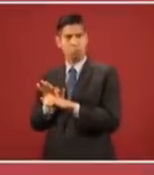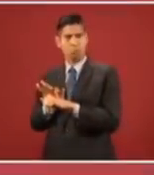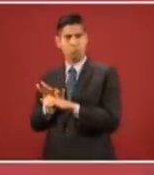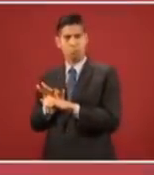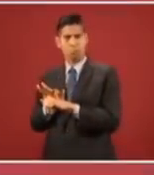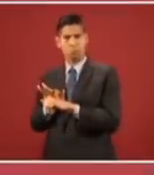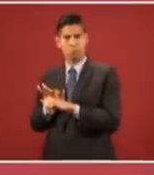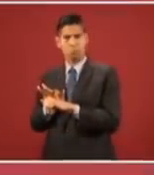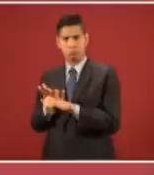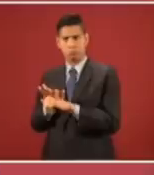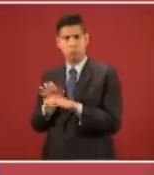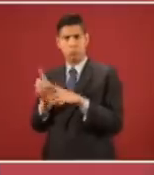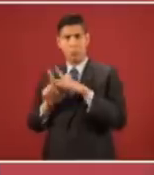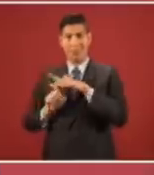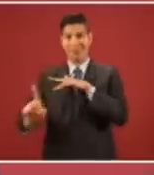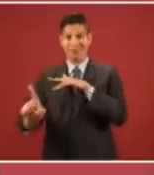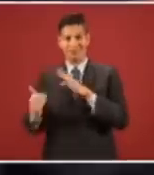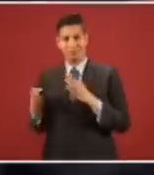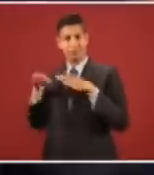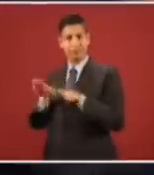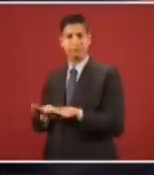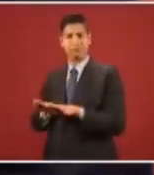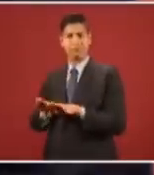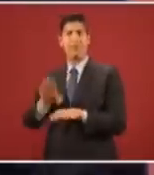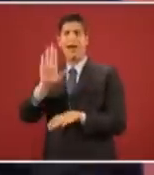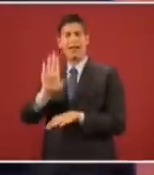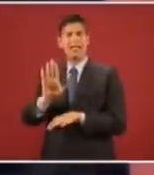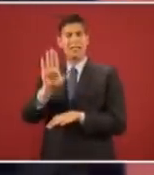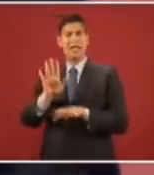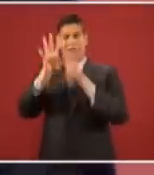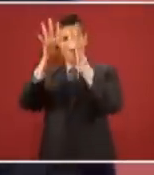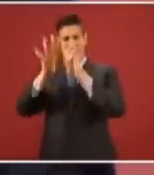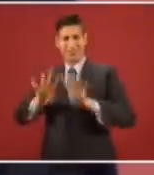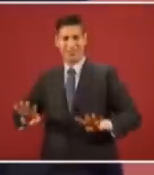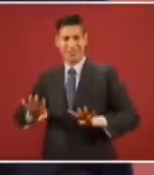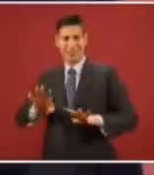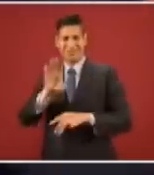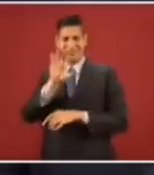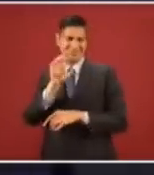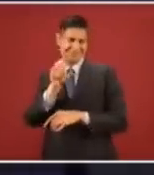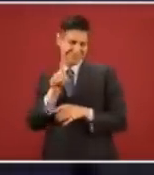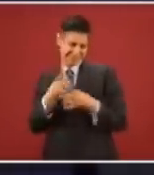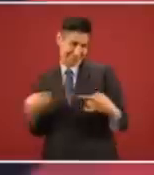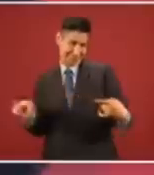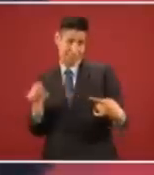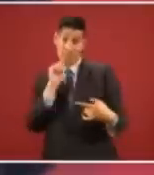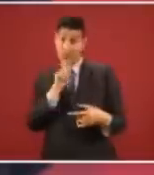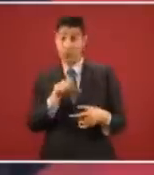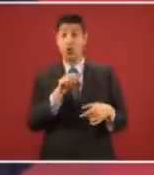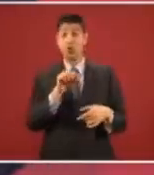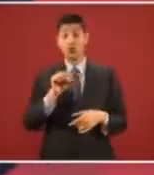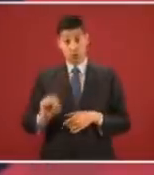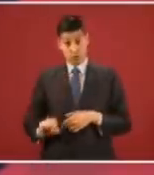detener, hablamos de cortinas de desarrollo, de sur a norte,